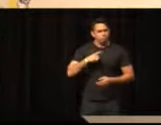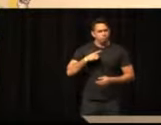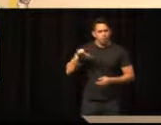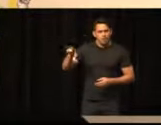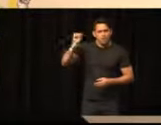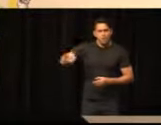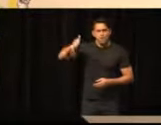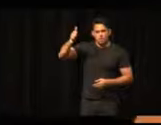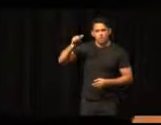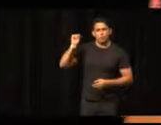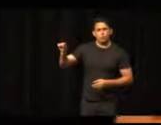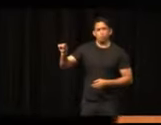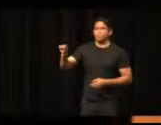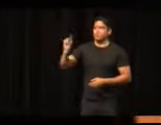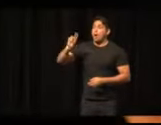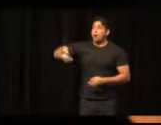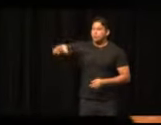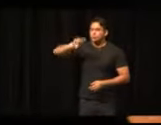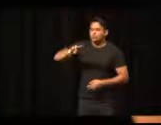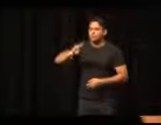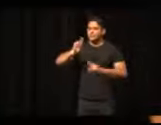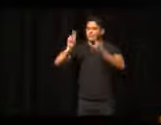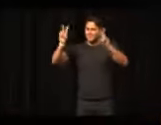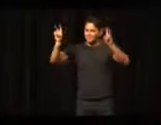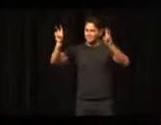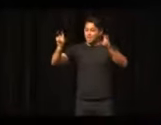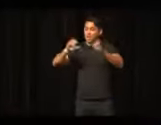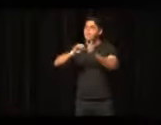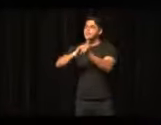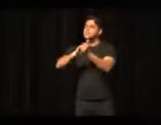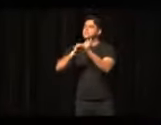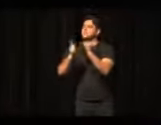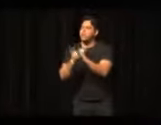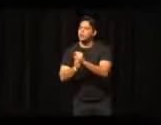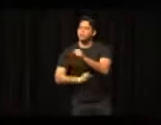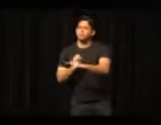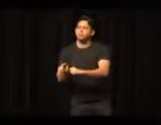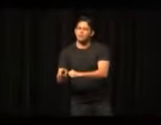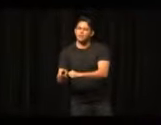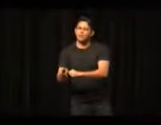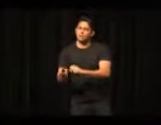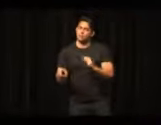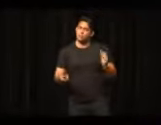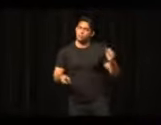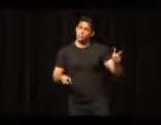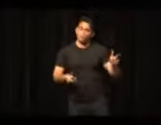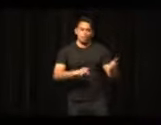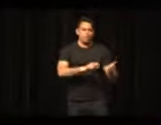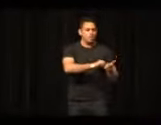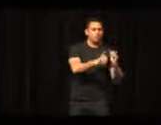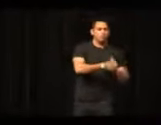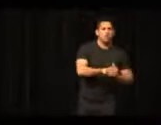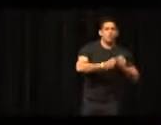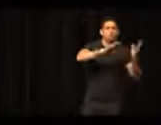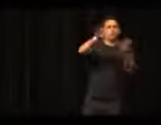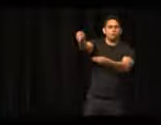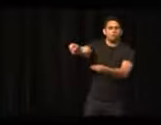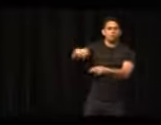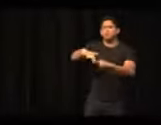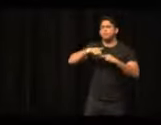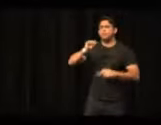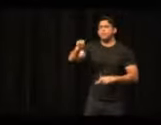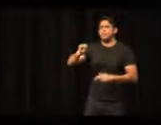siempre, hemos utilizado más el término deporte de participación, que deporte para todos, porque entendemos